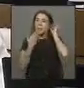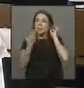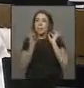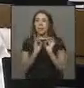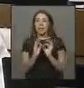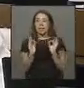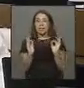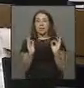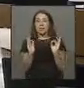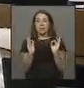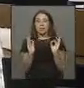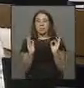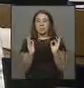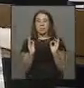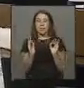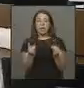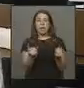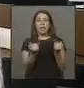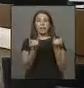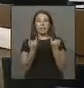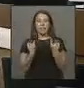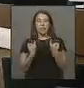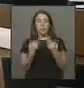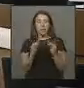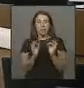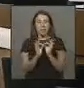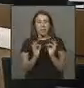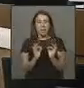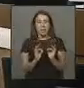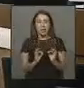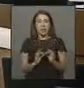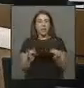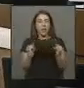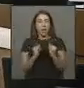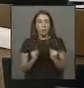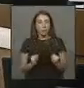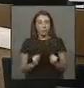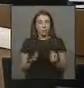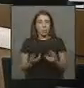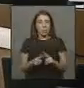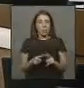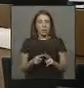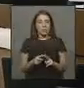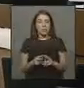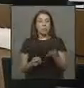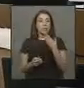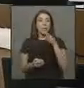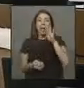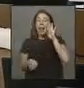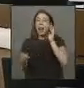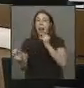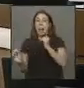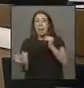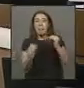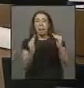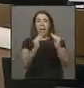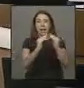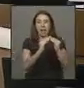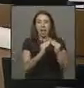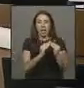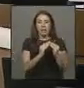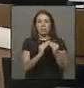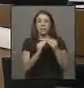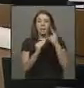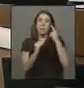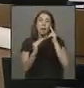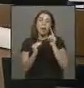muy especialmente que se informen detalladamente de sus mecanismos, porque hoy, junto con la limpieza de las casas y lo básico